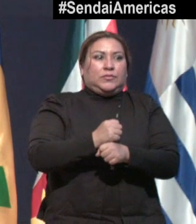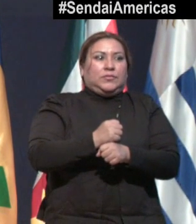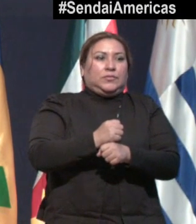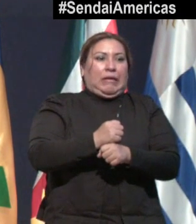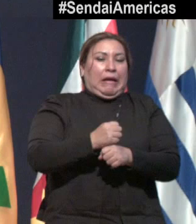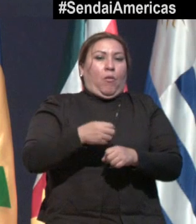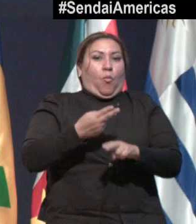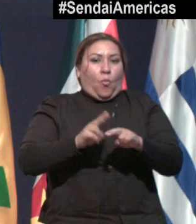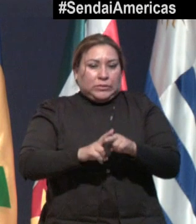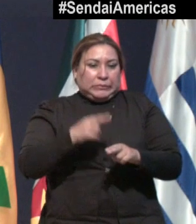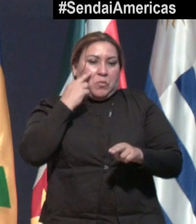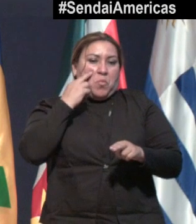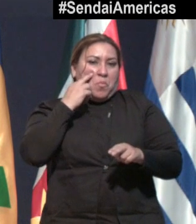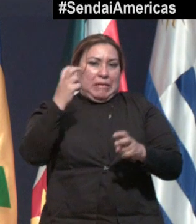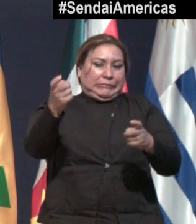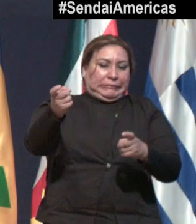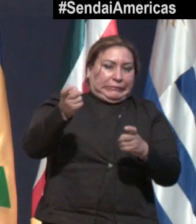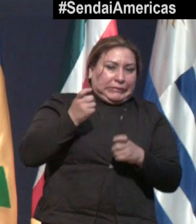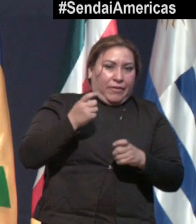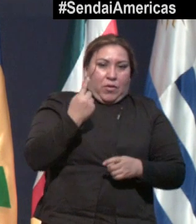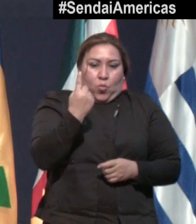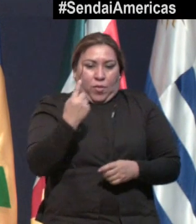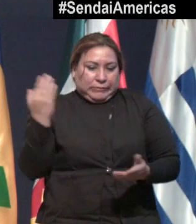de piedras en un solo evento.